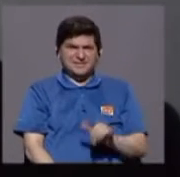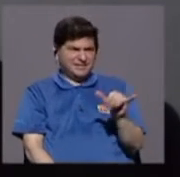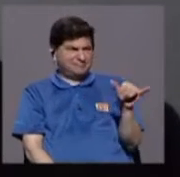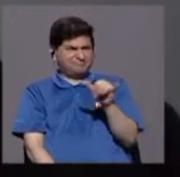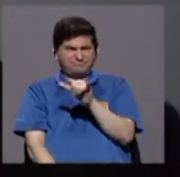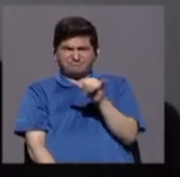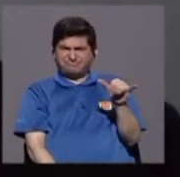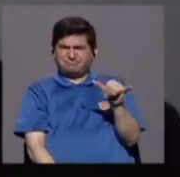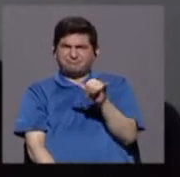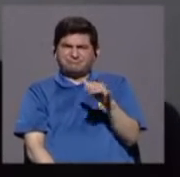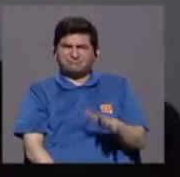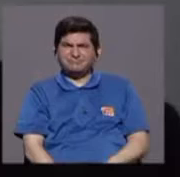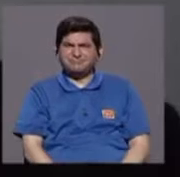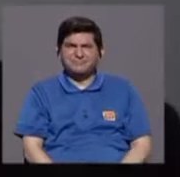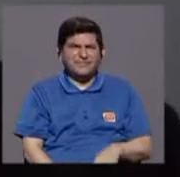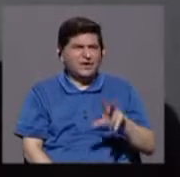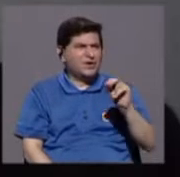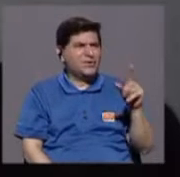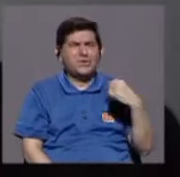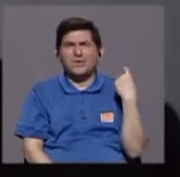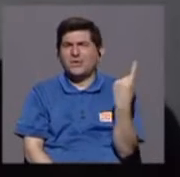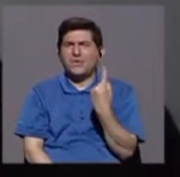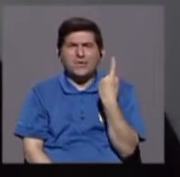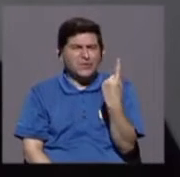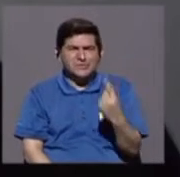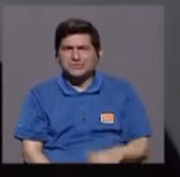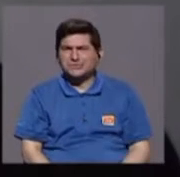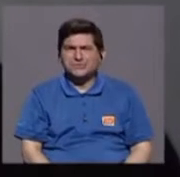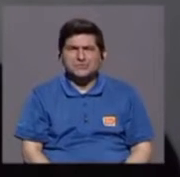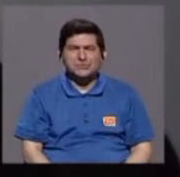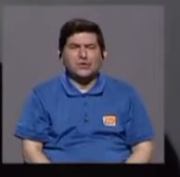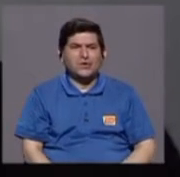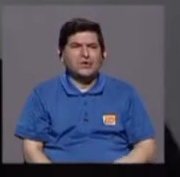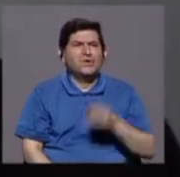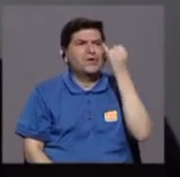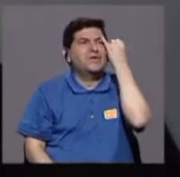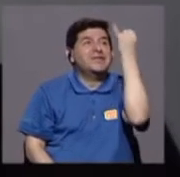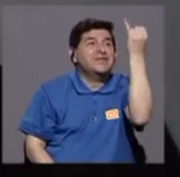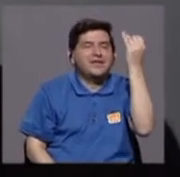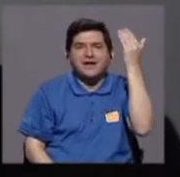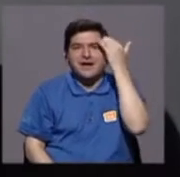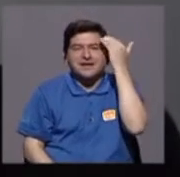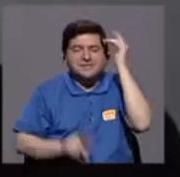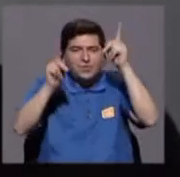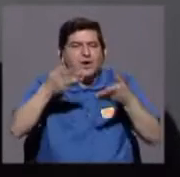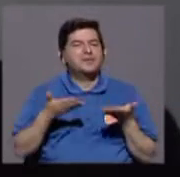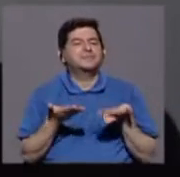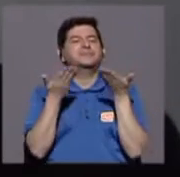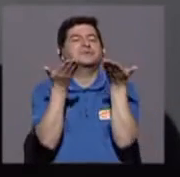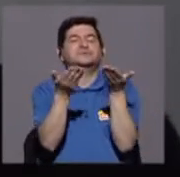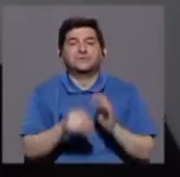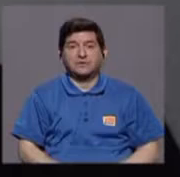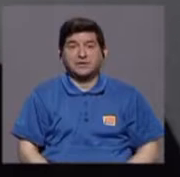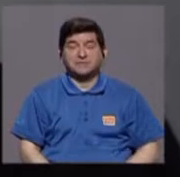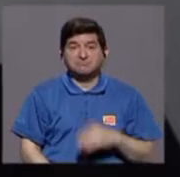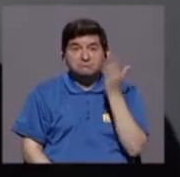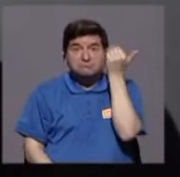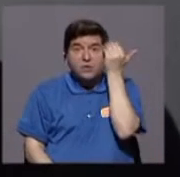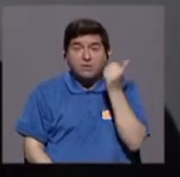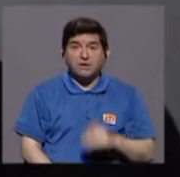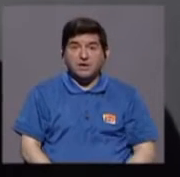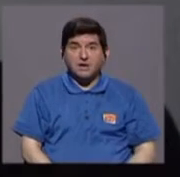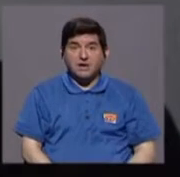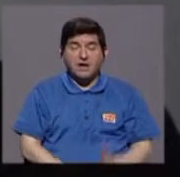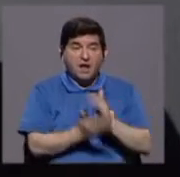también no basta con aportarle conceptos o conocimientos a las personas, porque precisamente